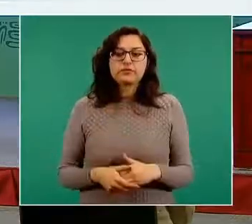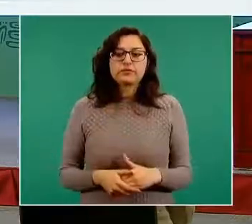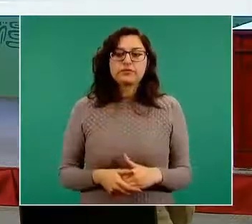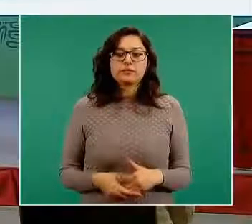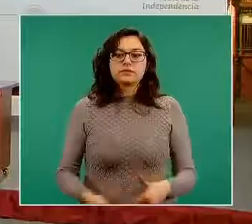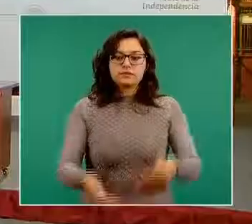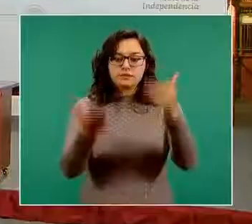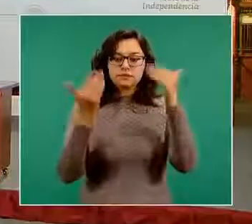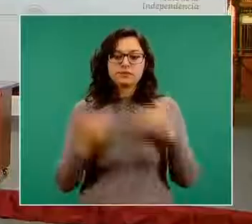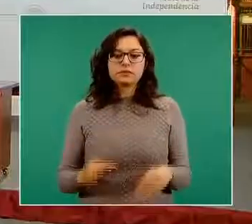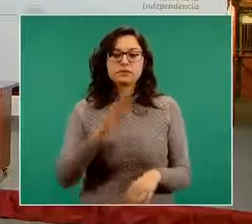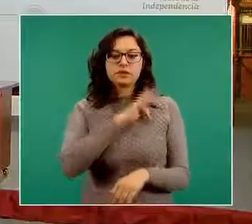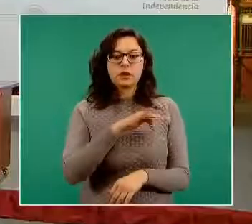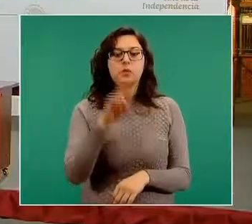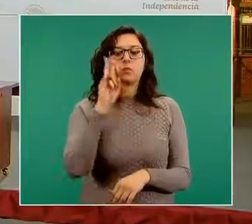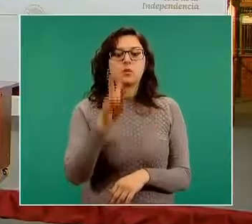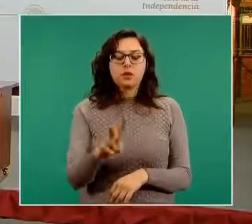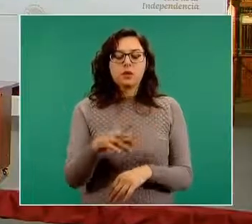de los paquetes,